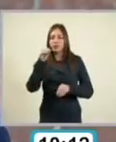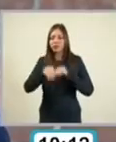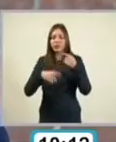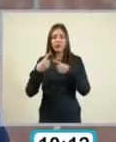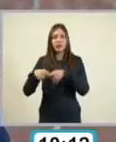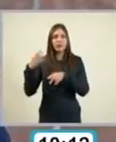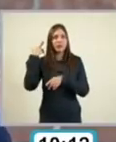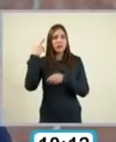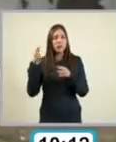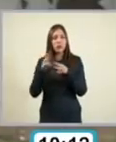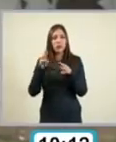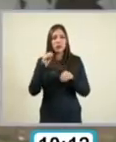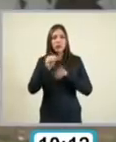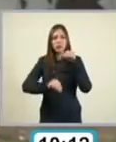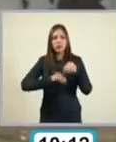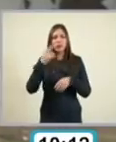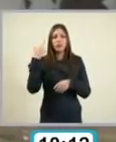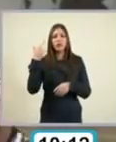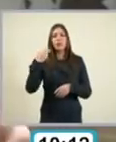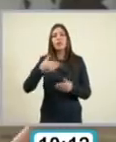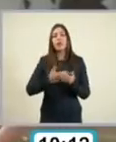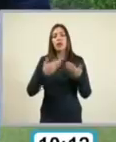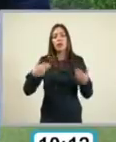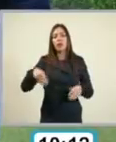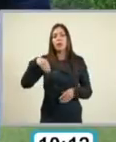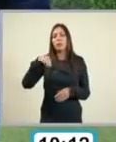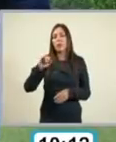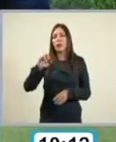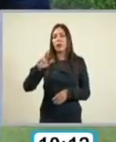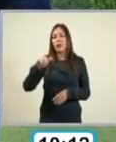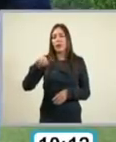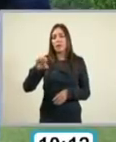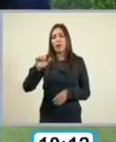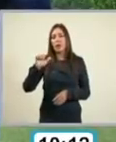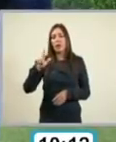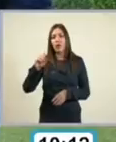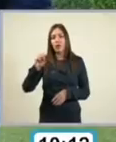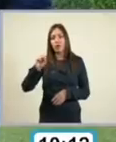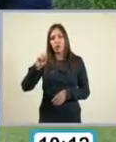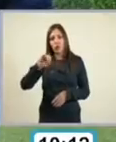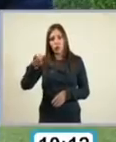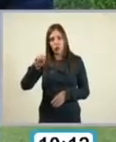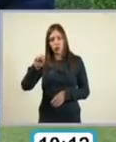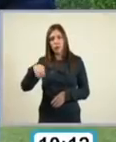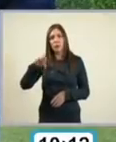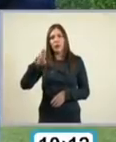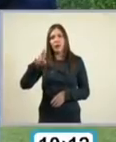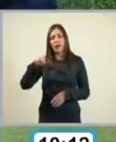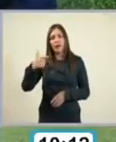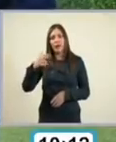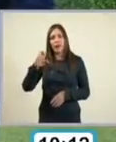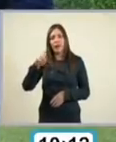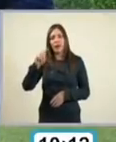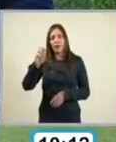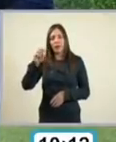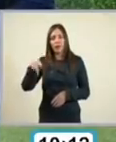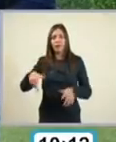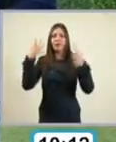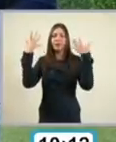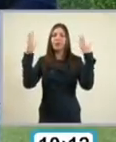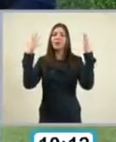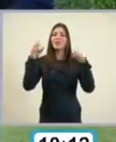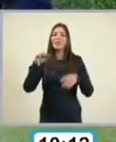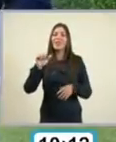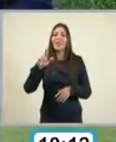ahorita qué es lo que vas a cantar? Ahorita es Mírame a los ojos, merenguetón. Merenguetón. Sí. Ok, el aplauso para Zaret Wallow, que está en